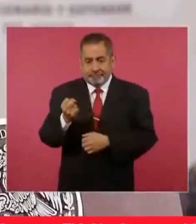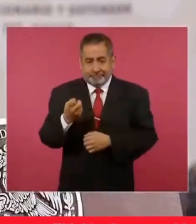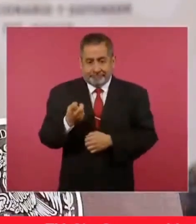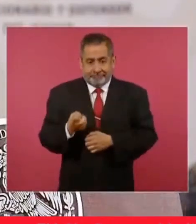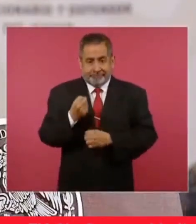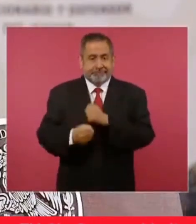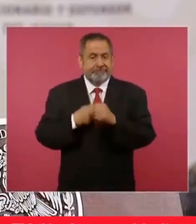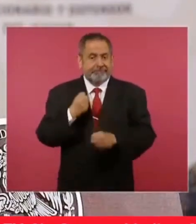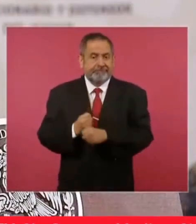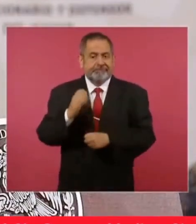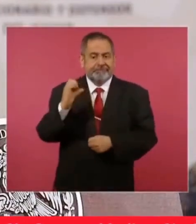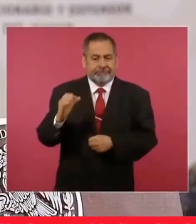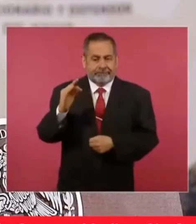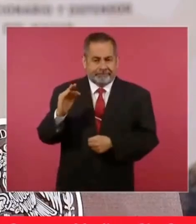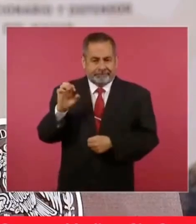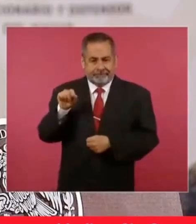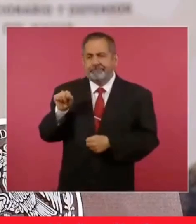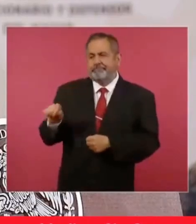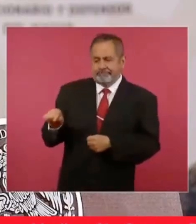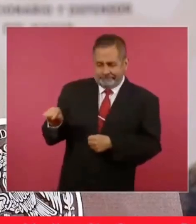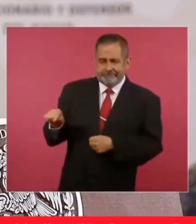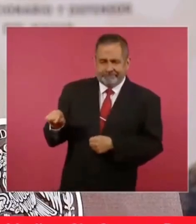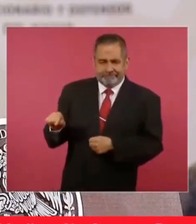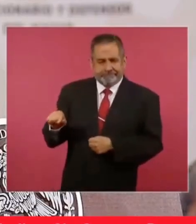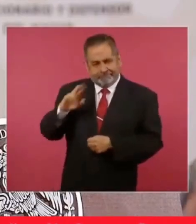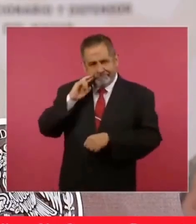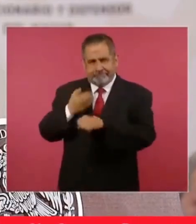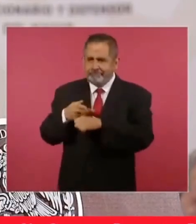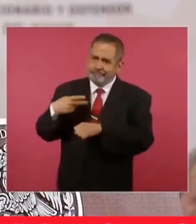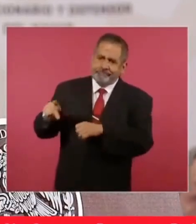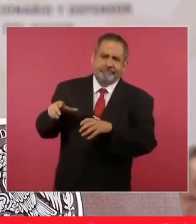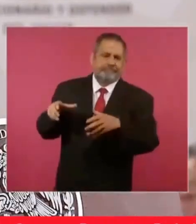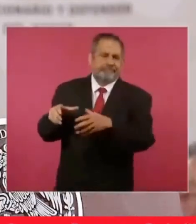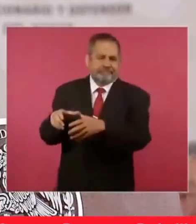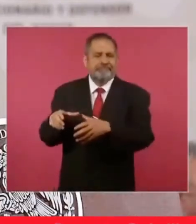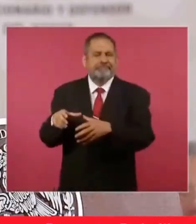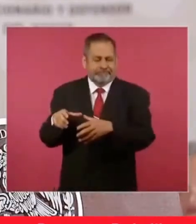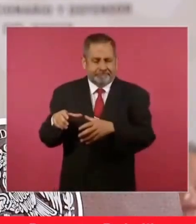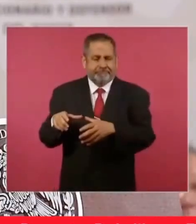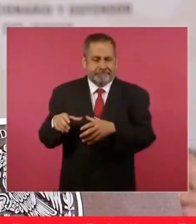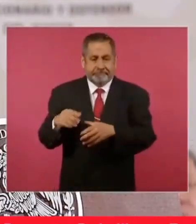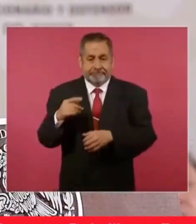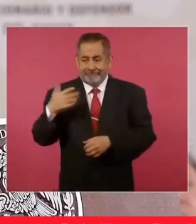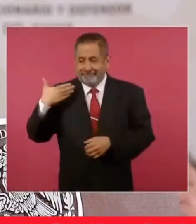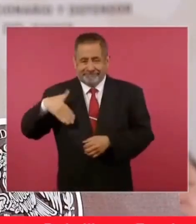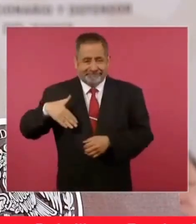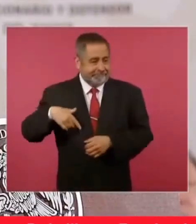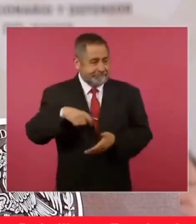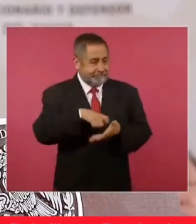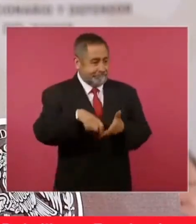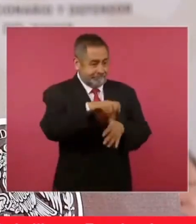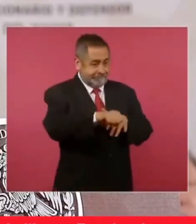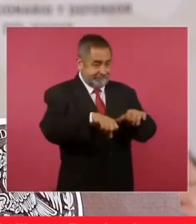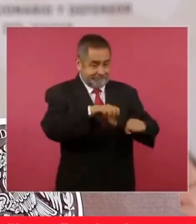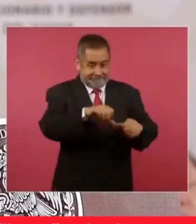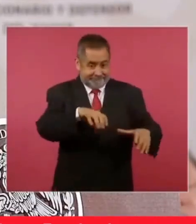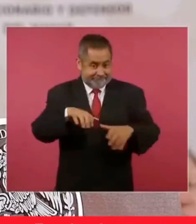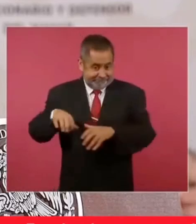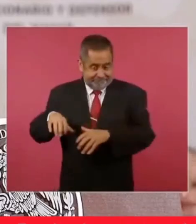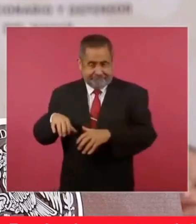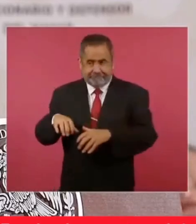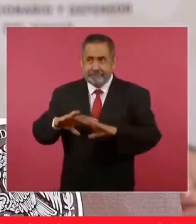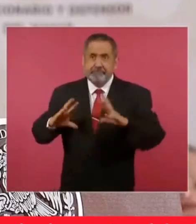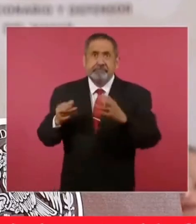año. Con las centrales que se acaban de adquirir, se va a llegar a incrementar la capacidad